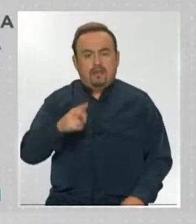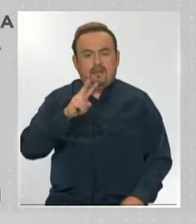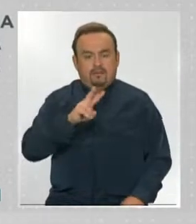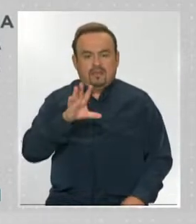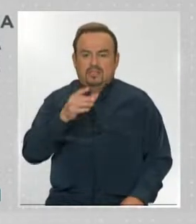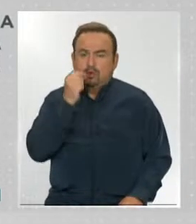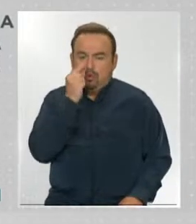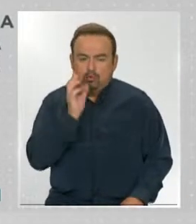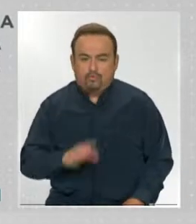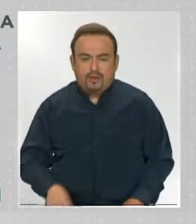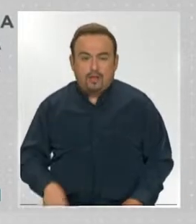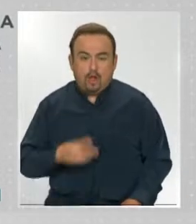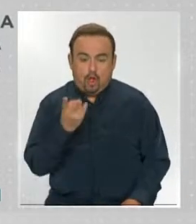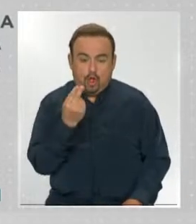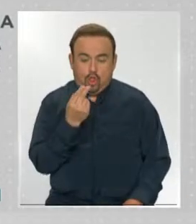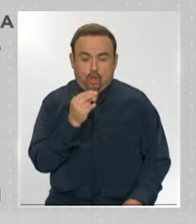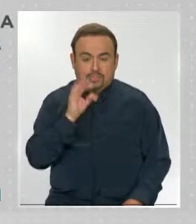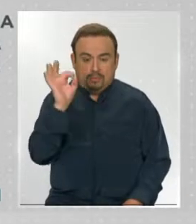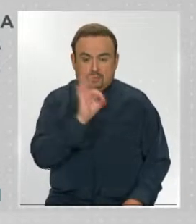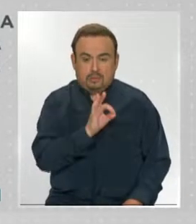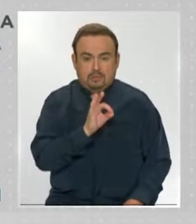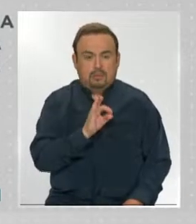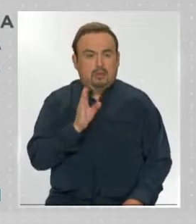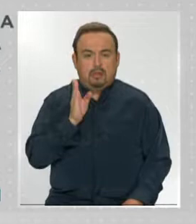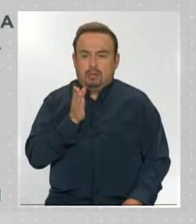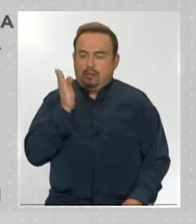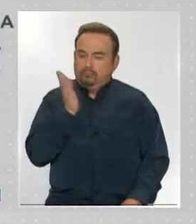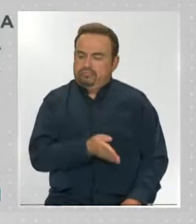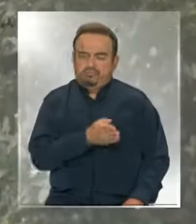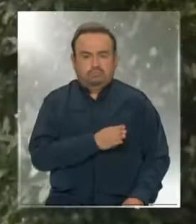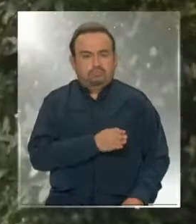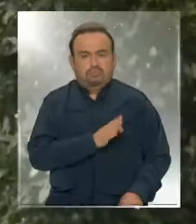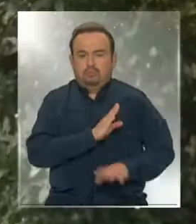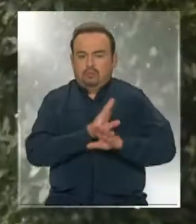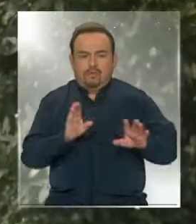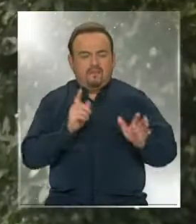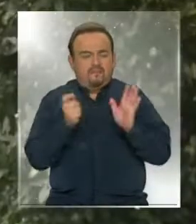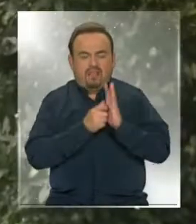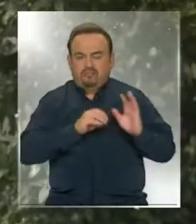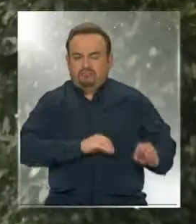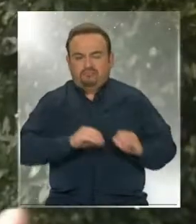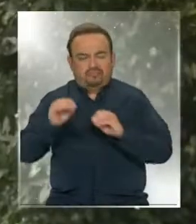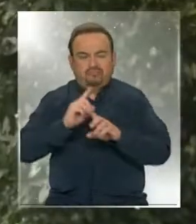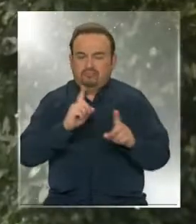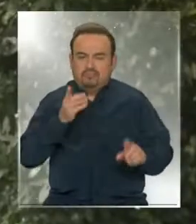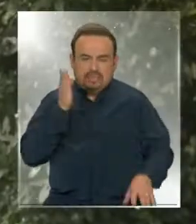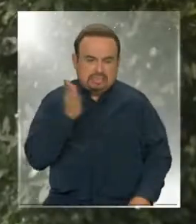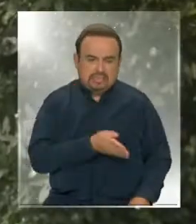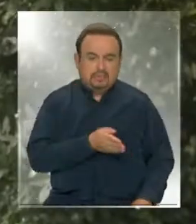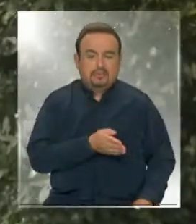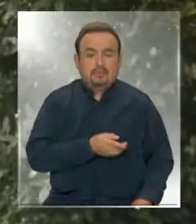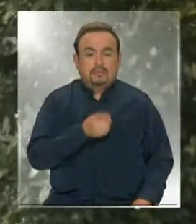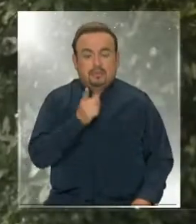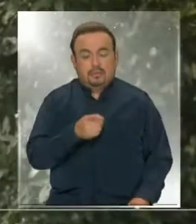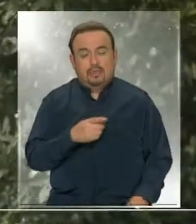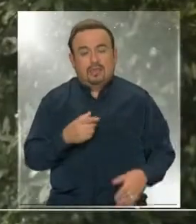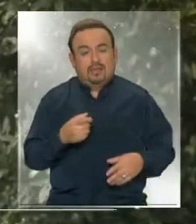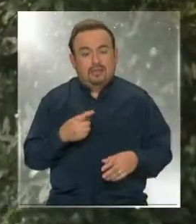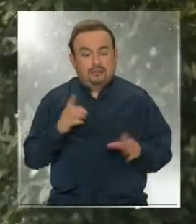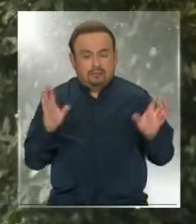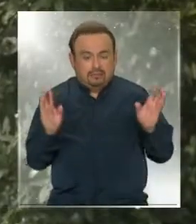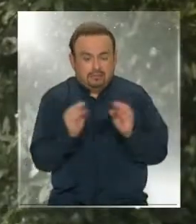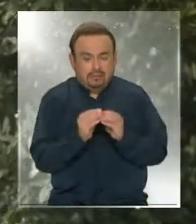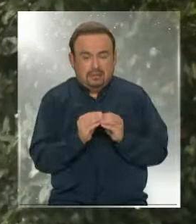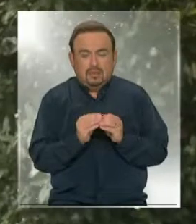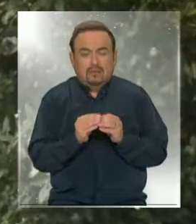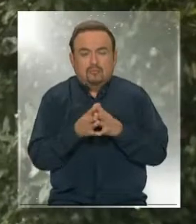25 de octubre y el 12% que se cancele de forma definitiva. Creo que es importante simplificar un poco el calendario electoral. Está